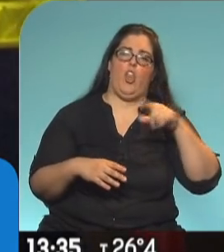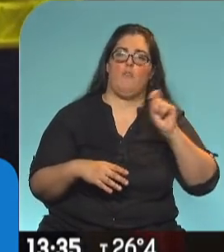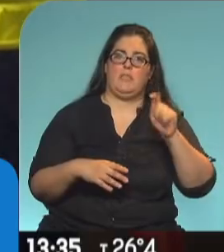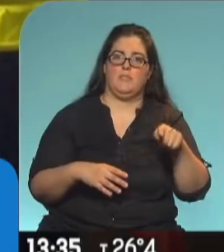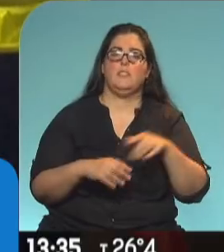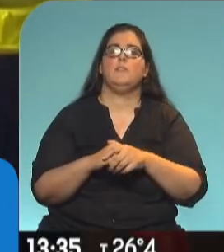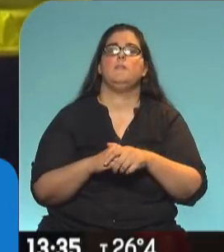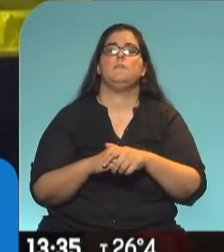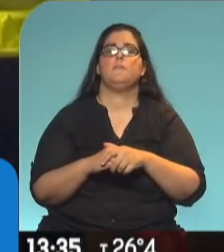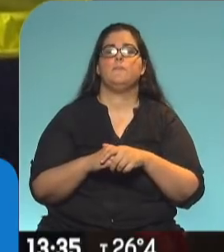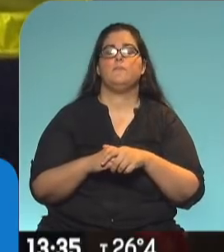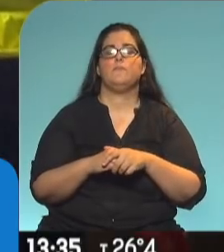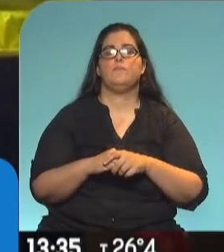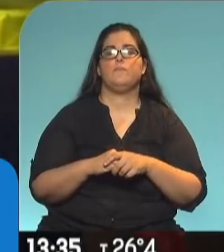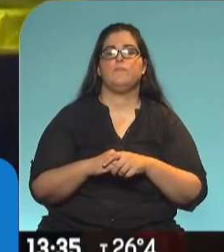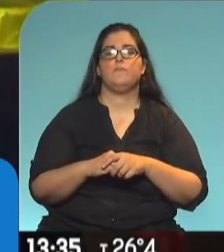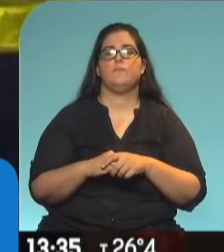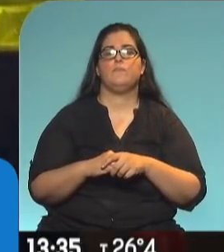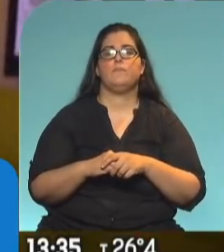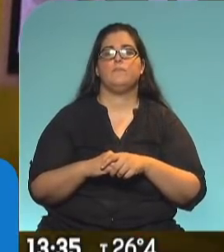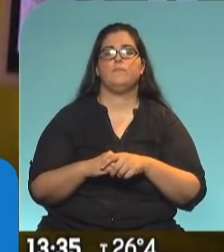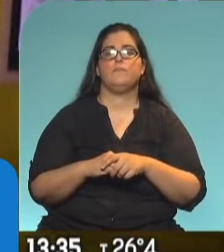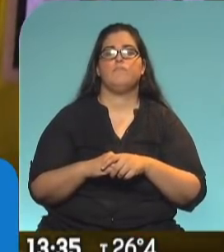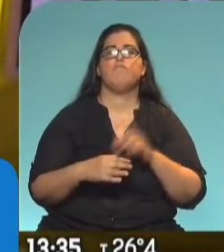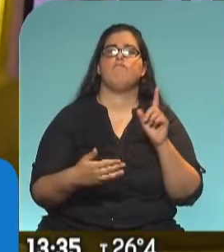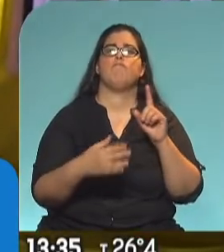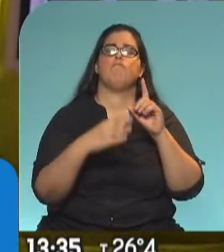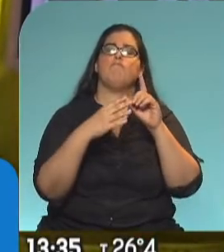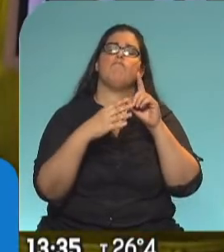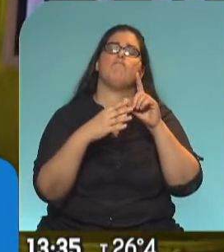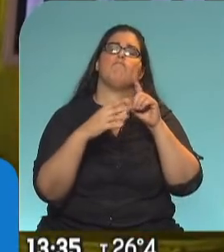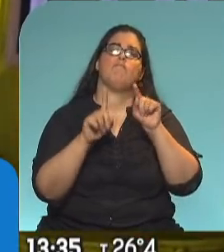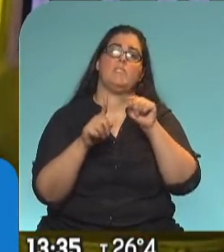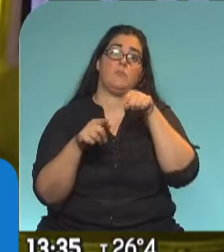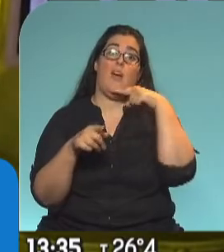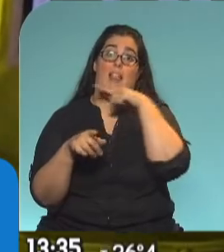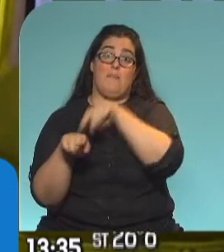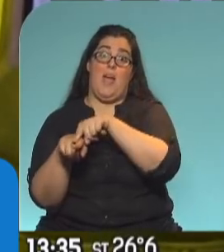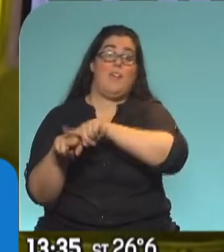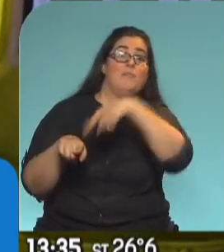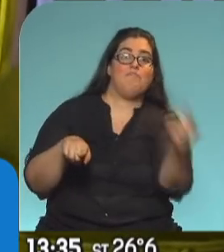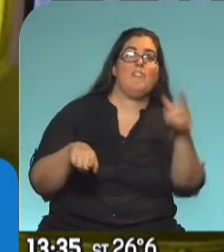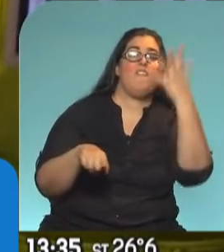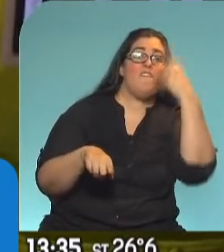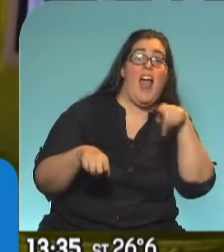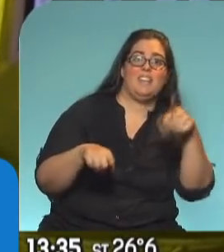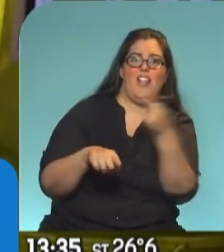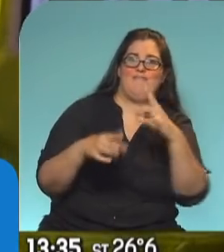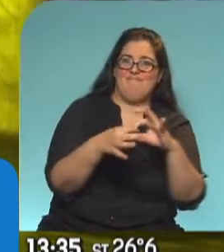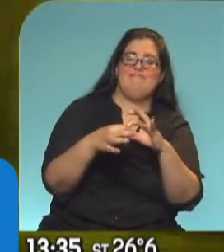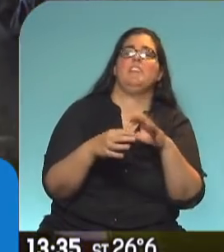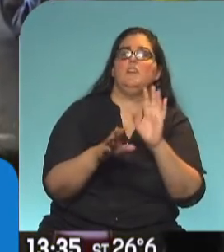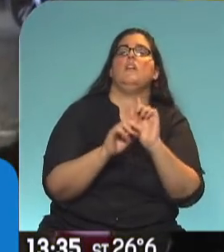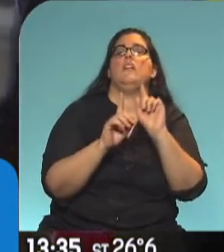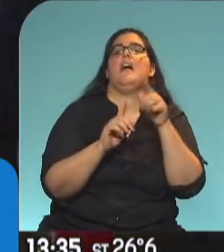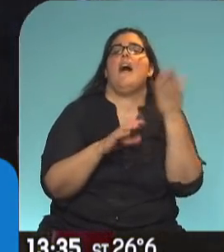Francia anunció el martes un desconfinamiento paulatino antes de Navidad. Su vecina y aliada, Francia, dejó atrás el cierre